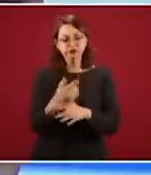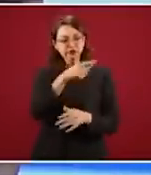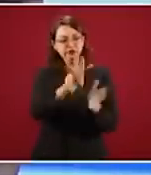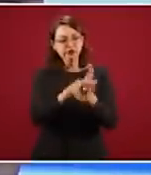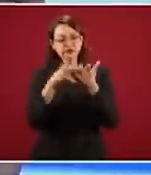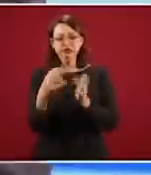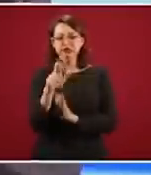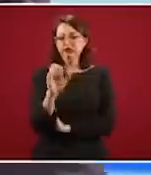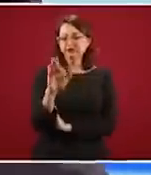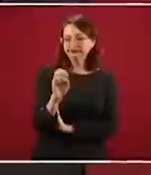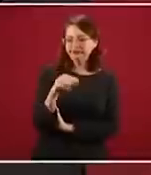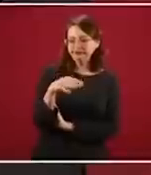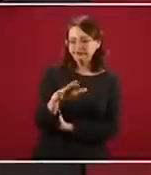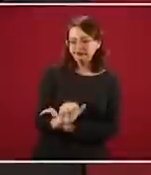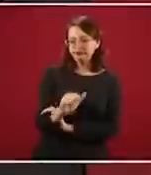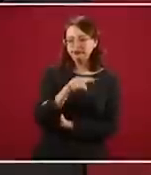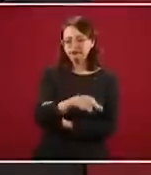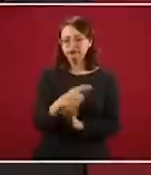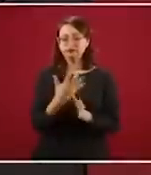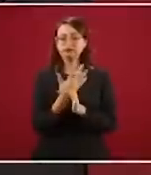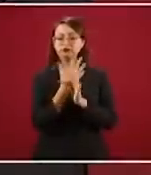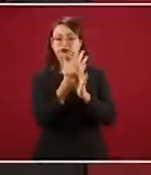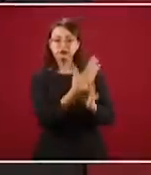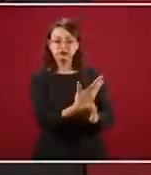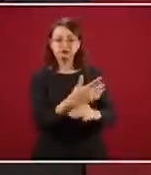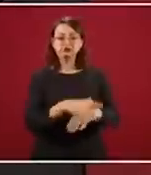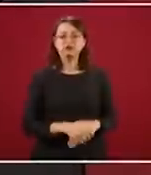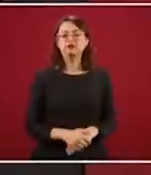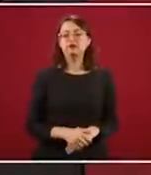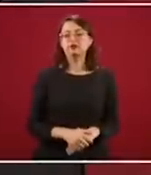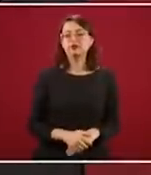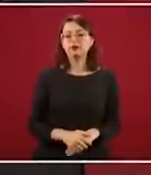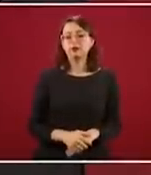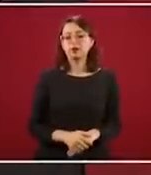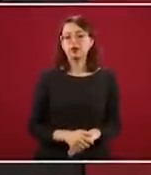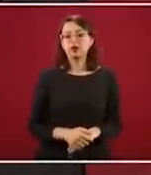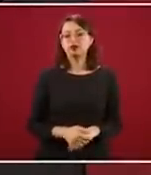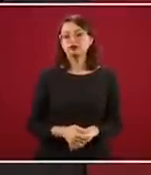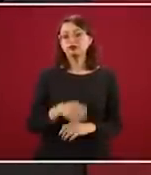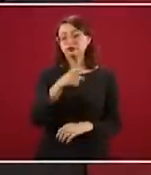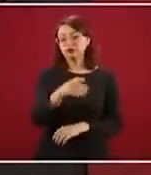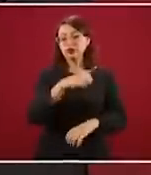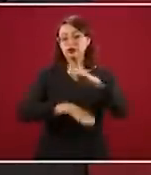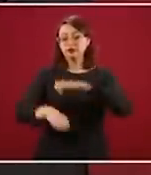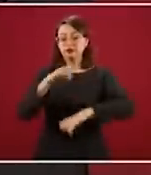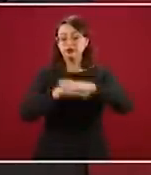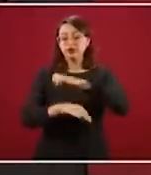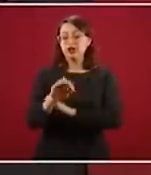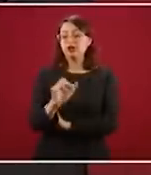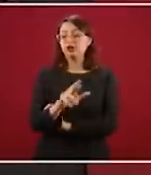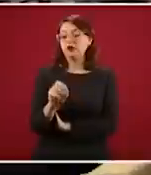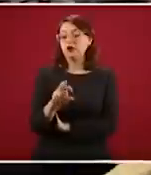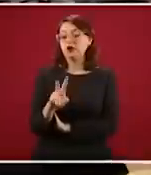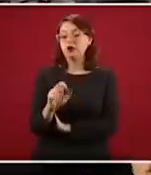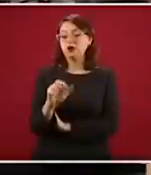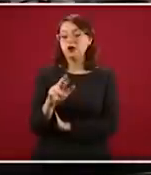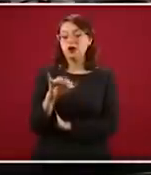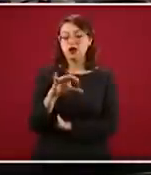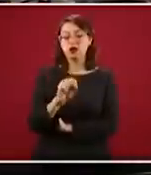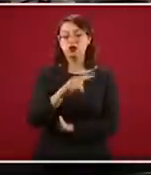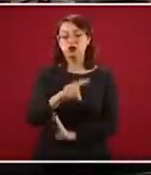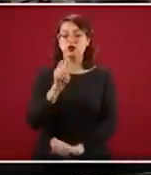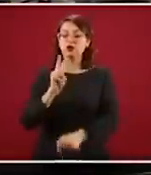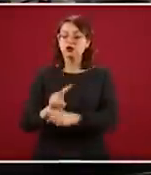Reforma refiere a la Agencia de Transporte Ferroviario como fuente reguladora de